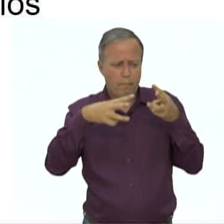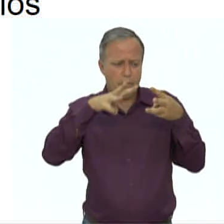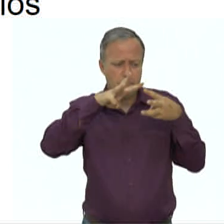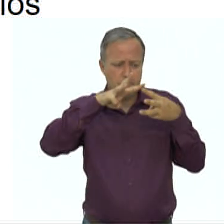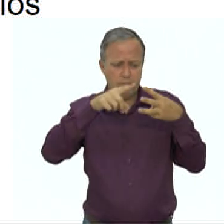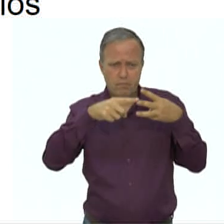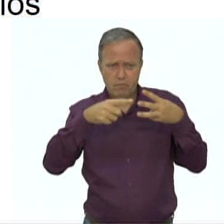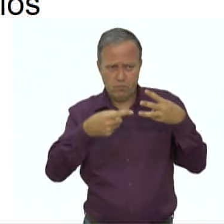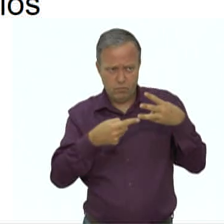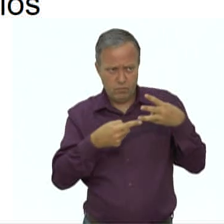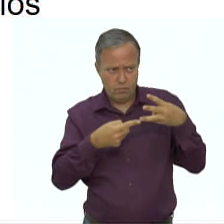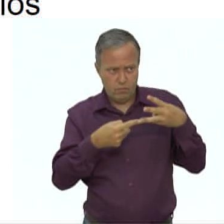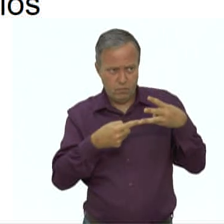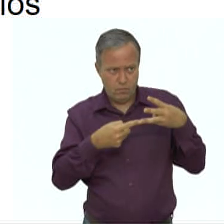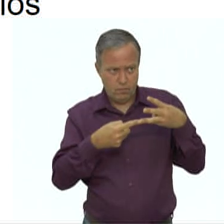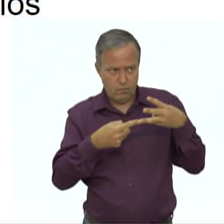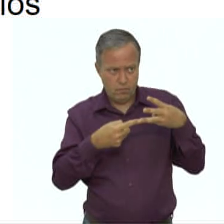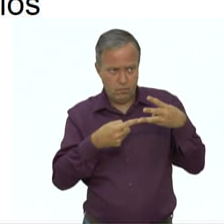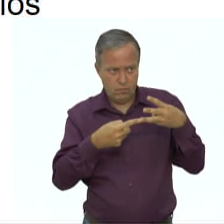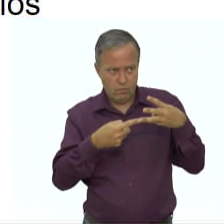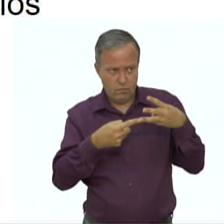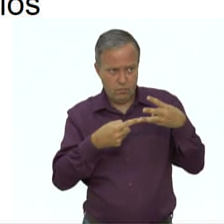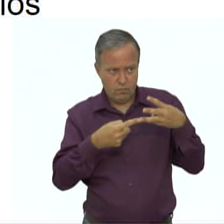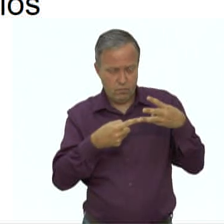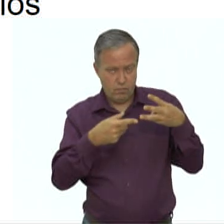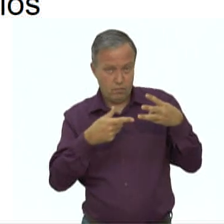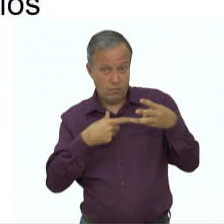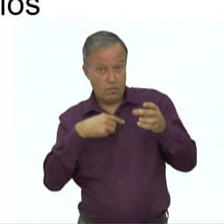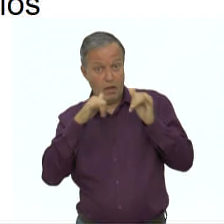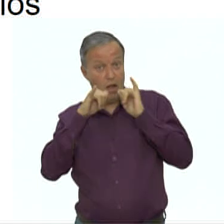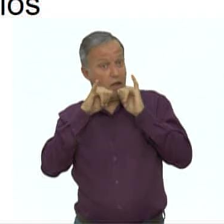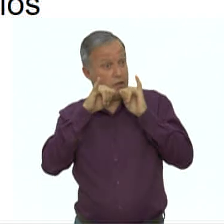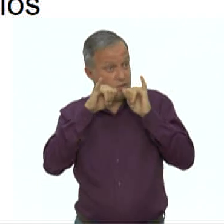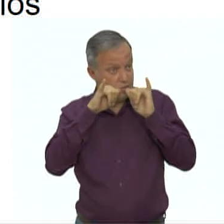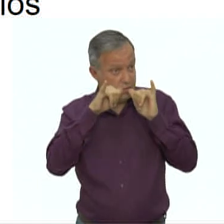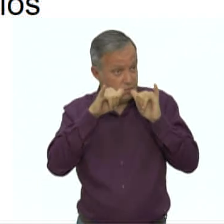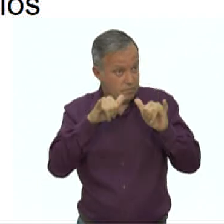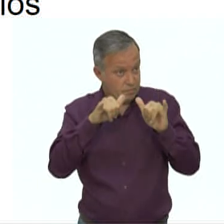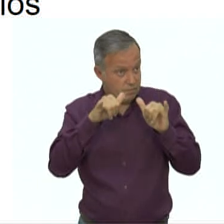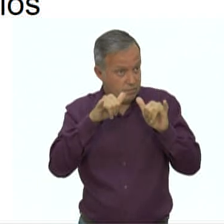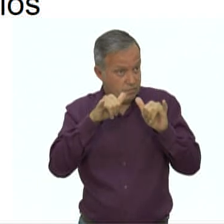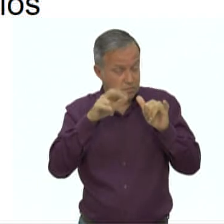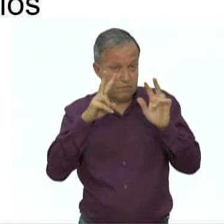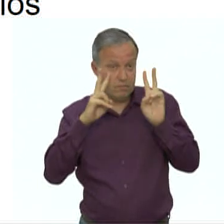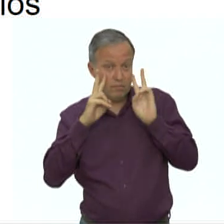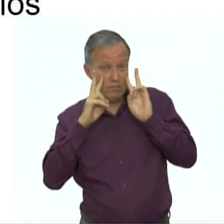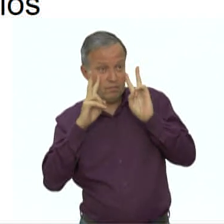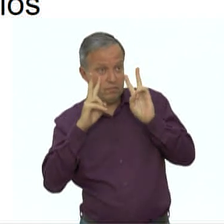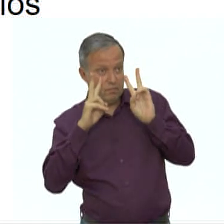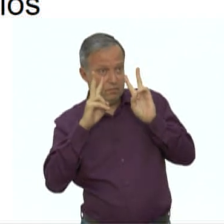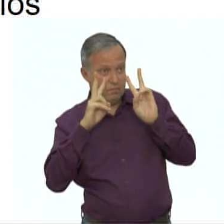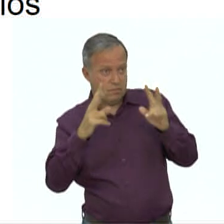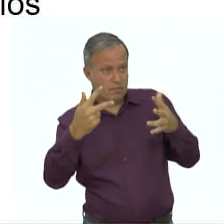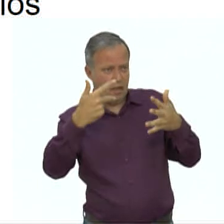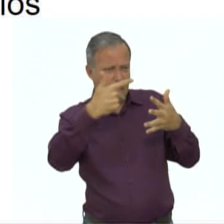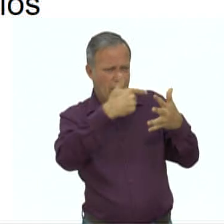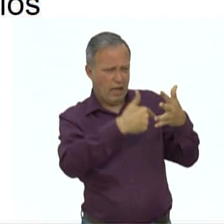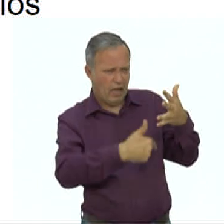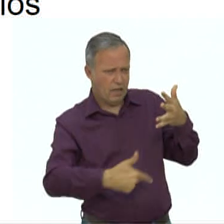aspectos: el relato y el informe, la recopilación de poemas